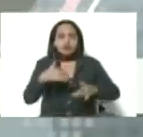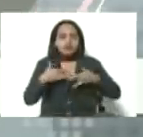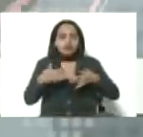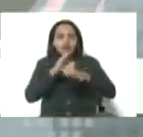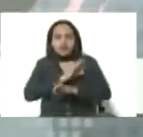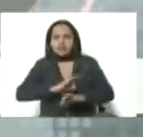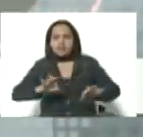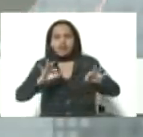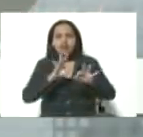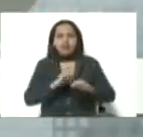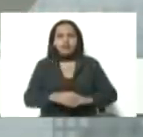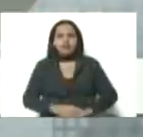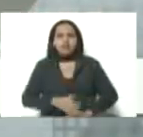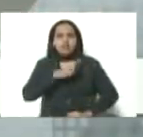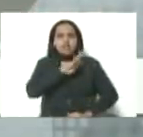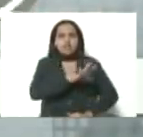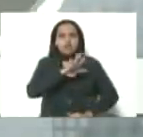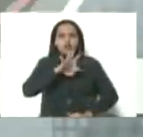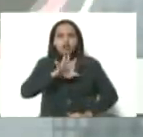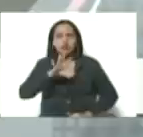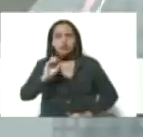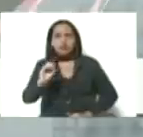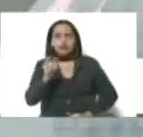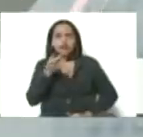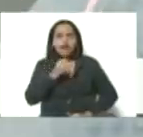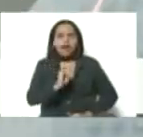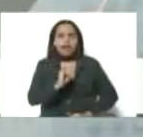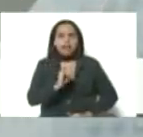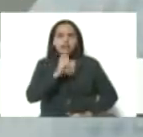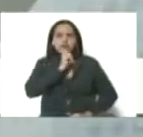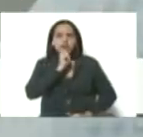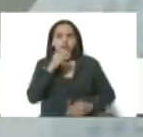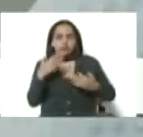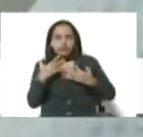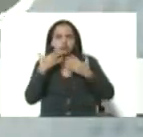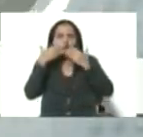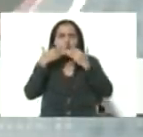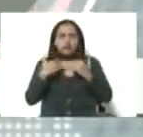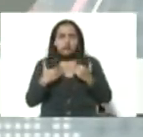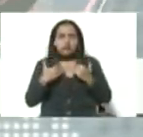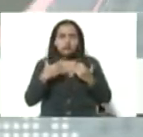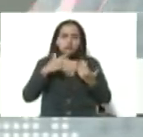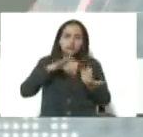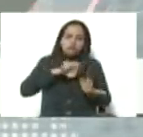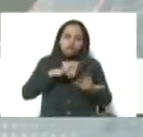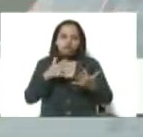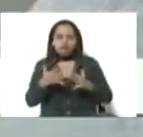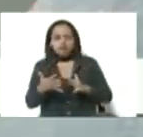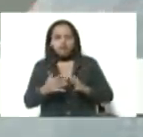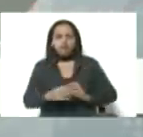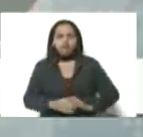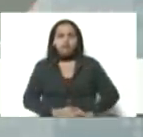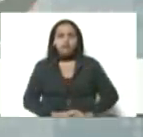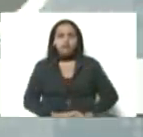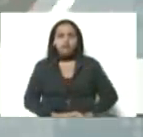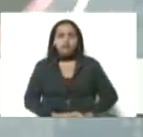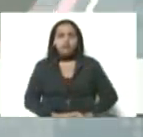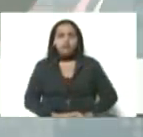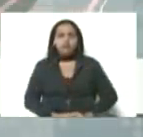síntomas 550 presentan insuficiencia respiratoria aguda y leve